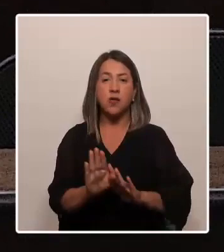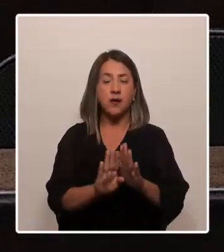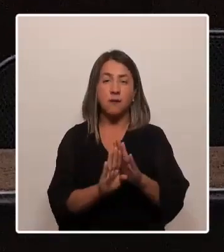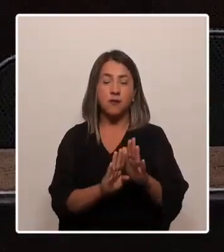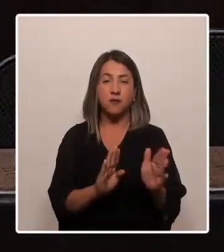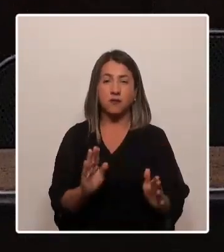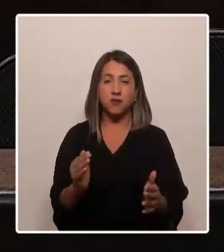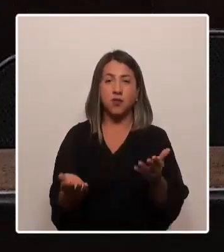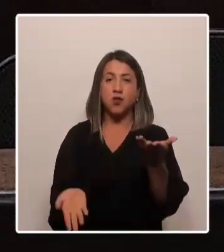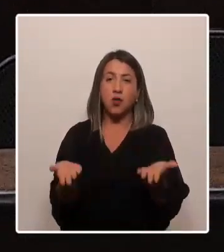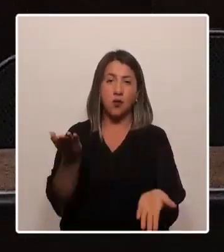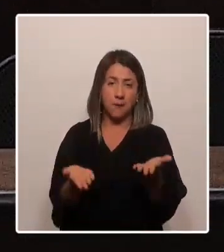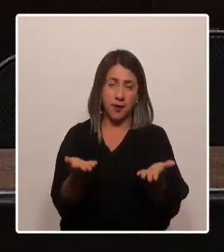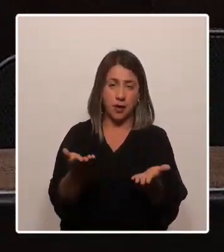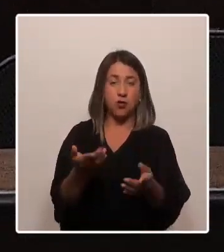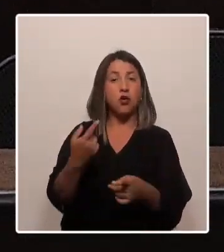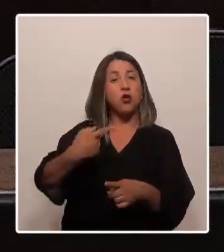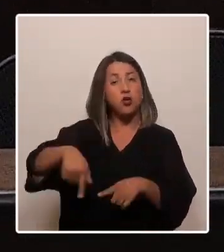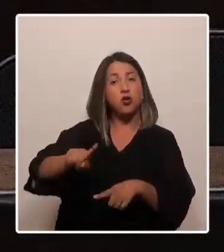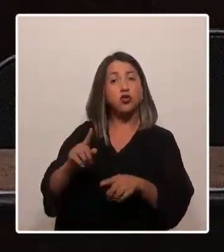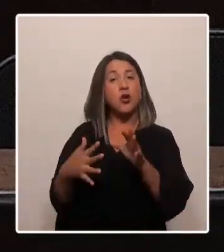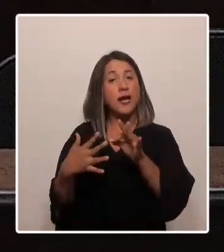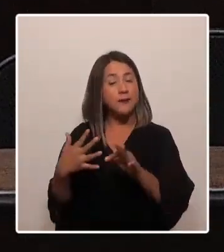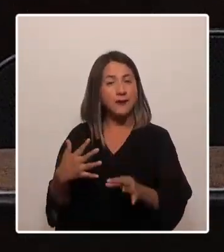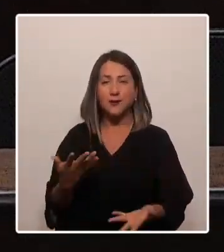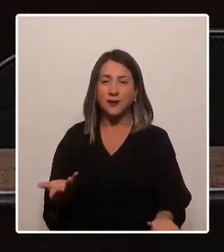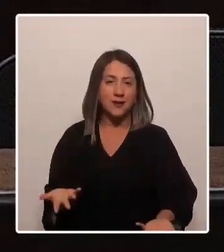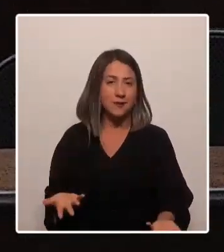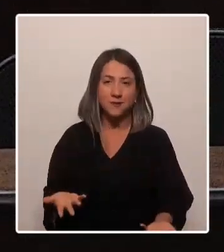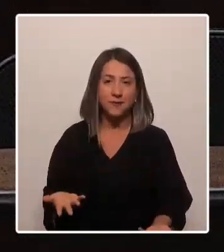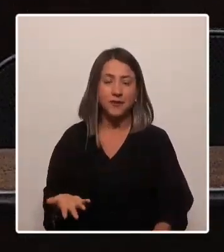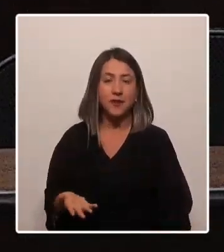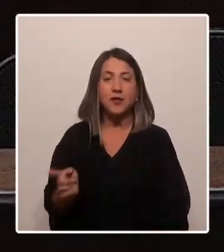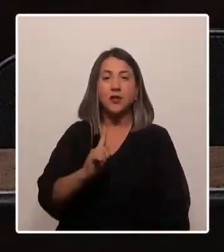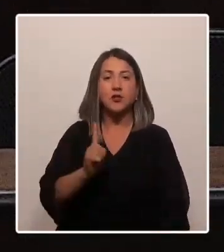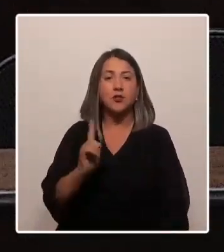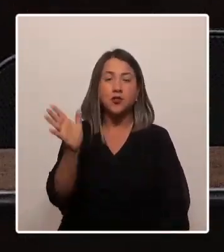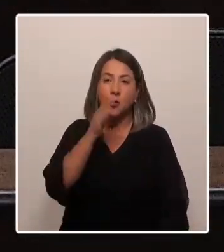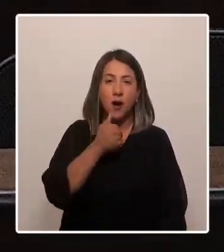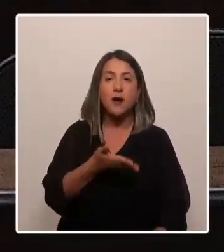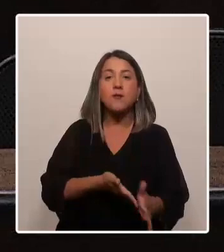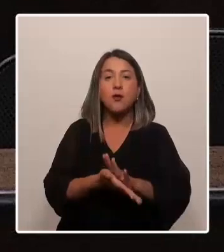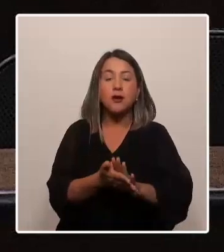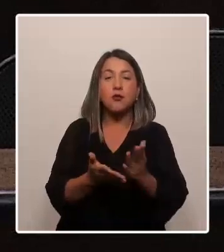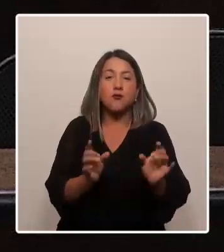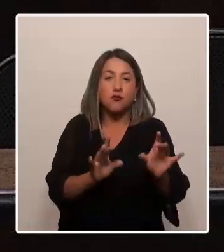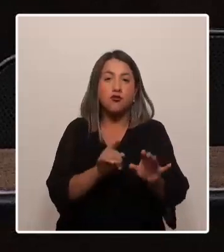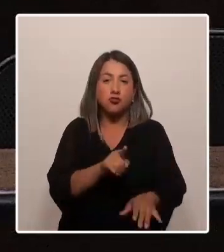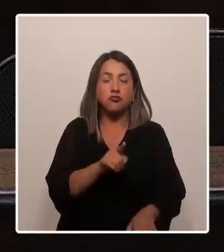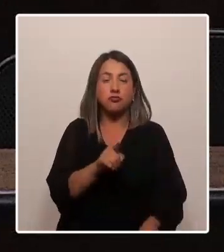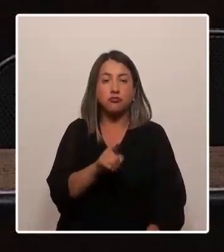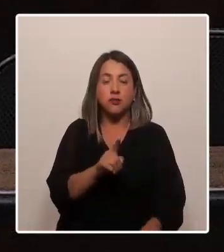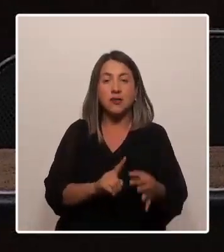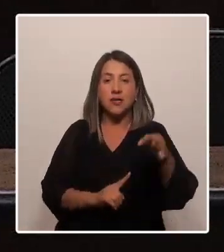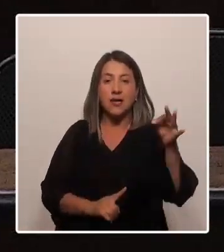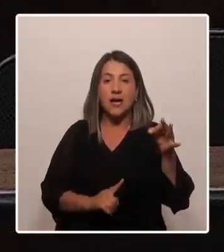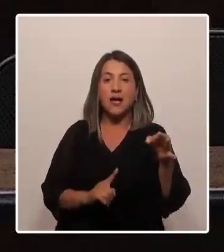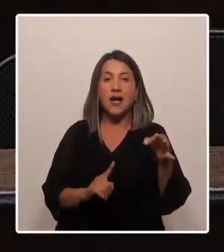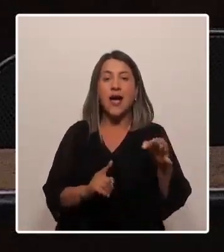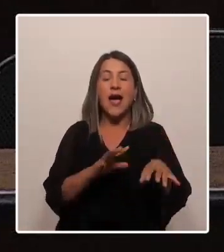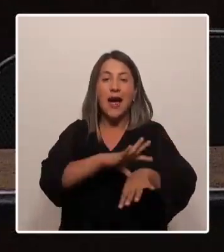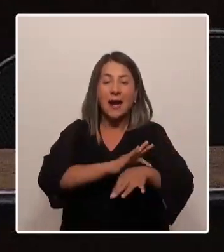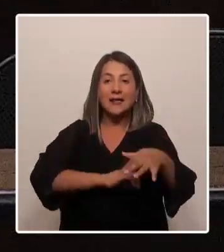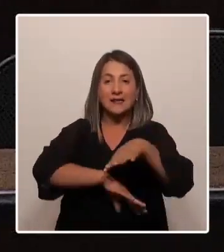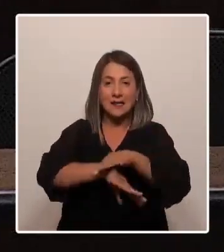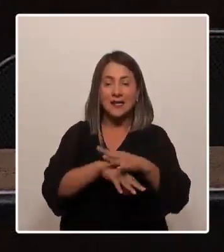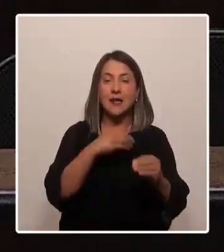comparado con elementos que no revisten la esencia de la artesanía y de la producción